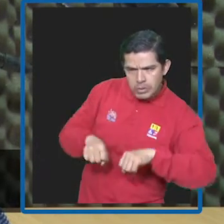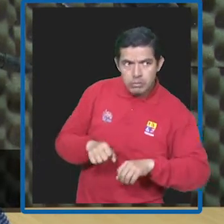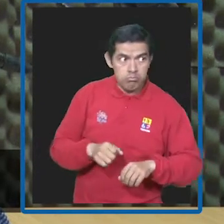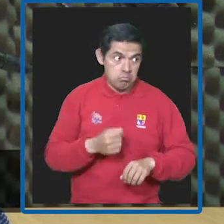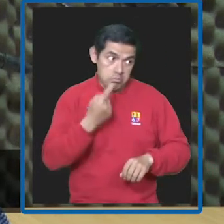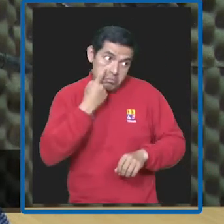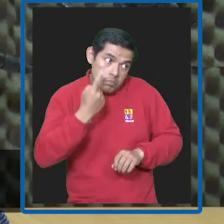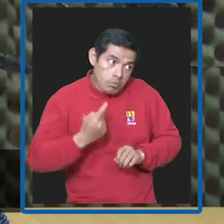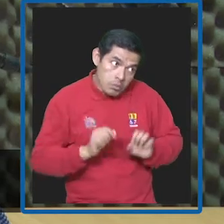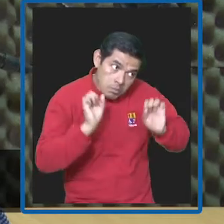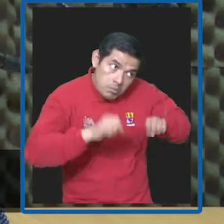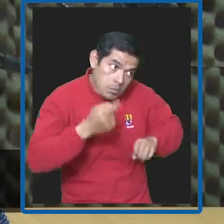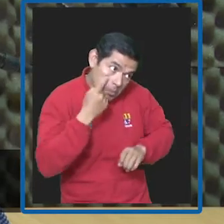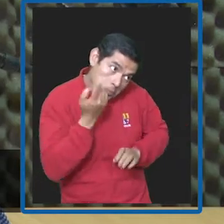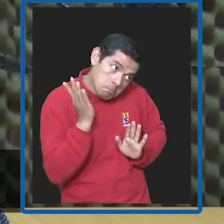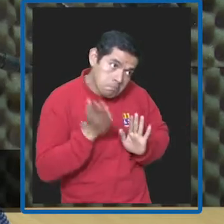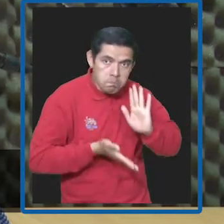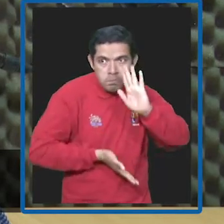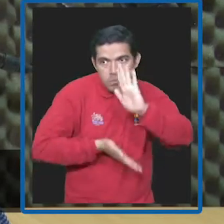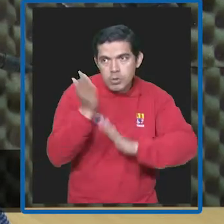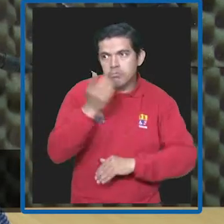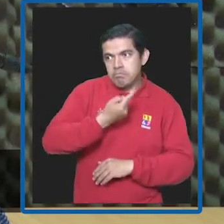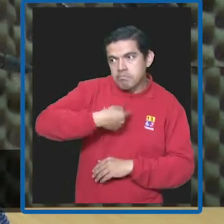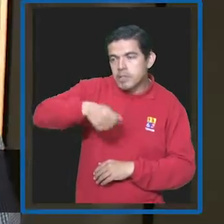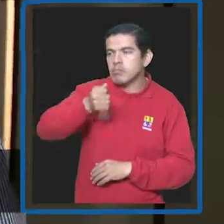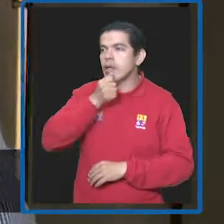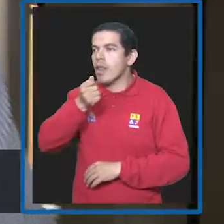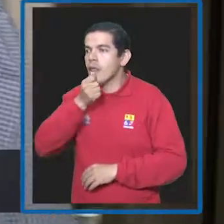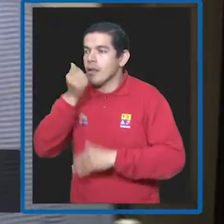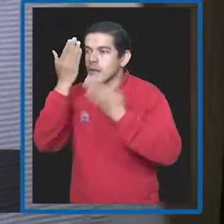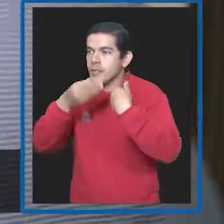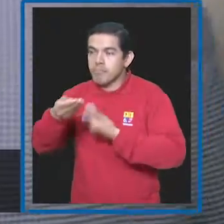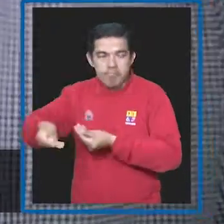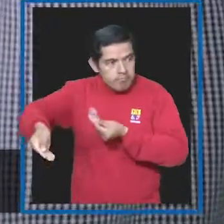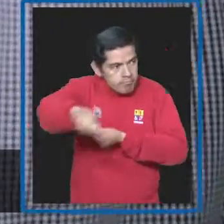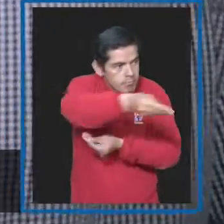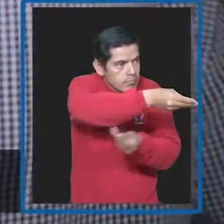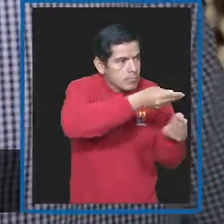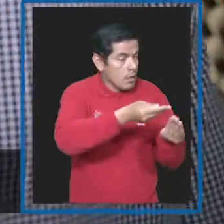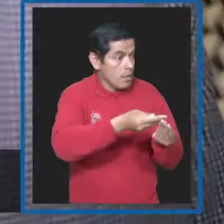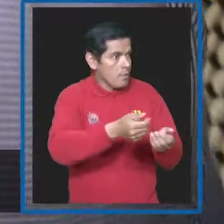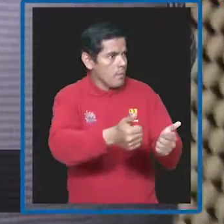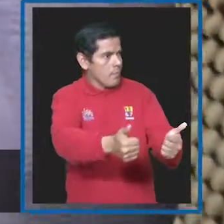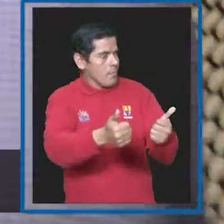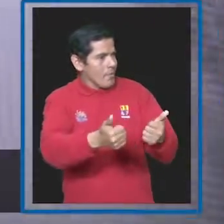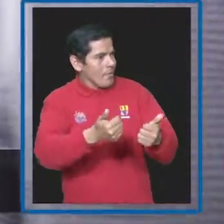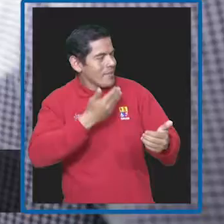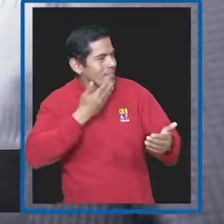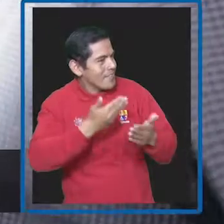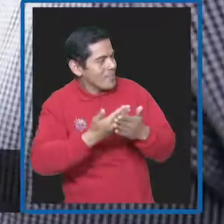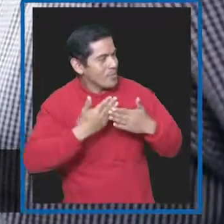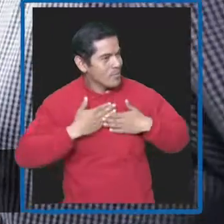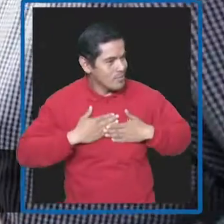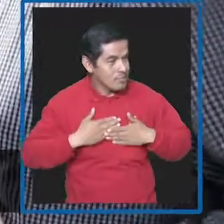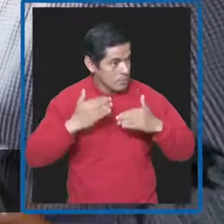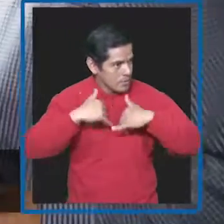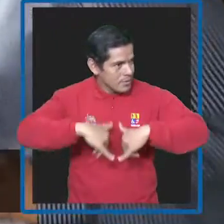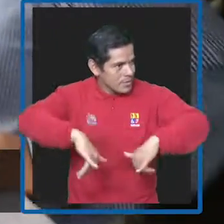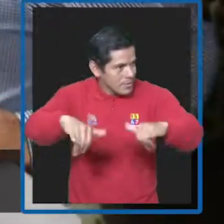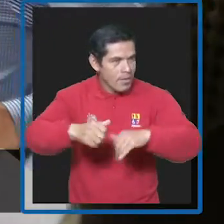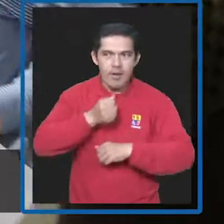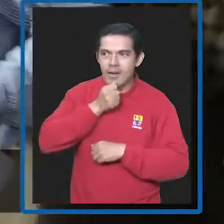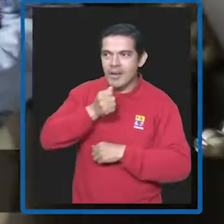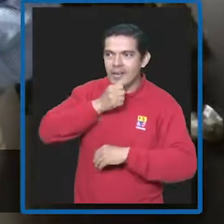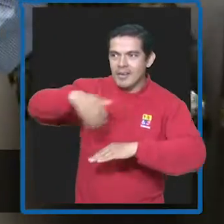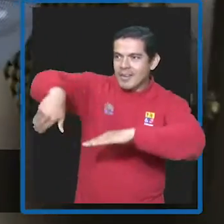¿podrás? O sea, no sé, pero déjeme intentarlo, ¿no? De lo que recuerdo me dijeron que lo he hecho muy bien y que entonces desde ahí